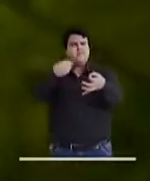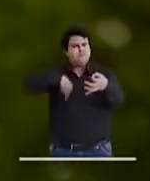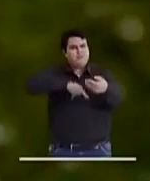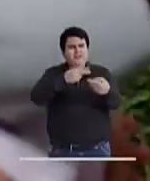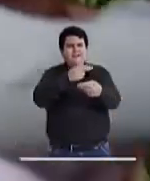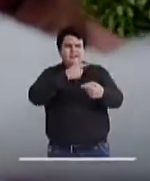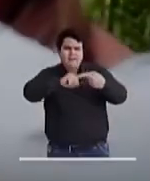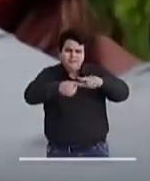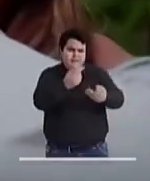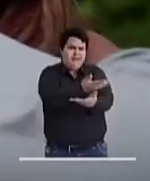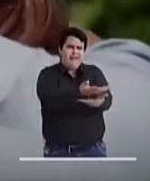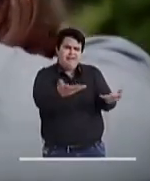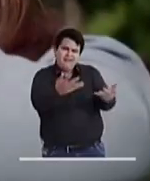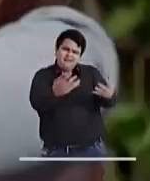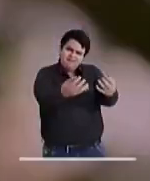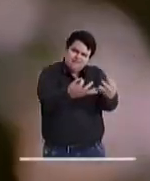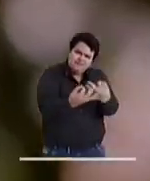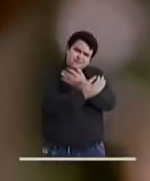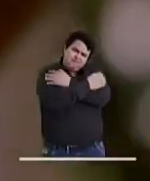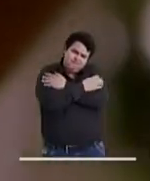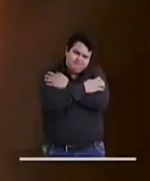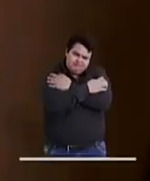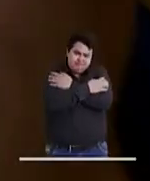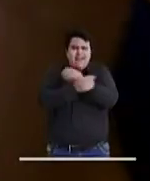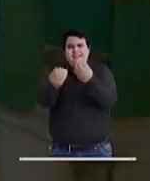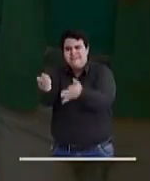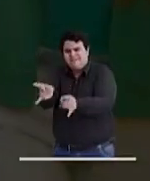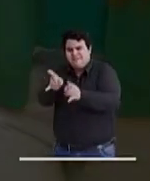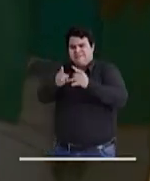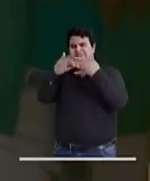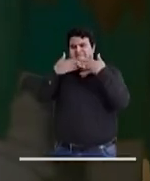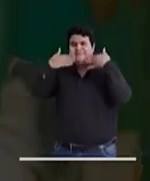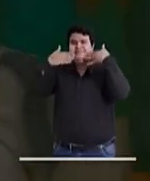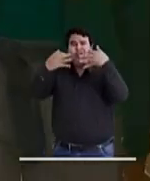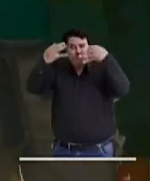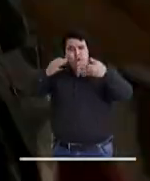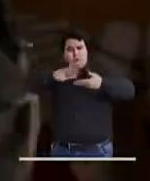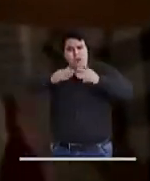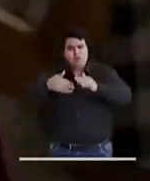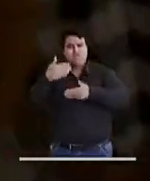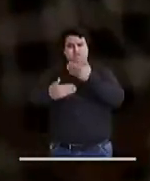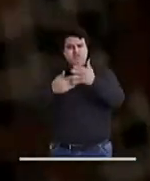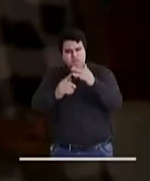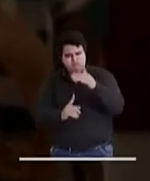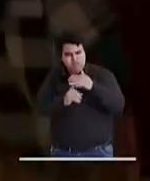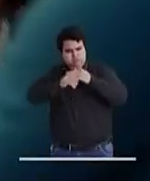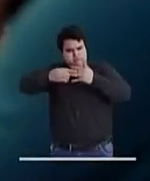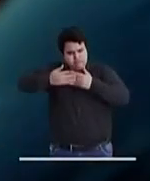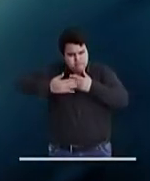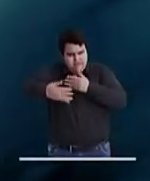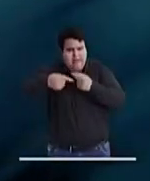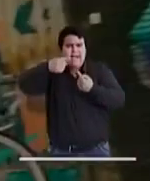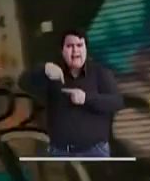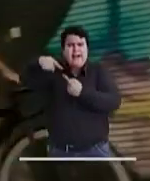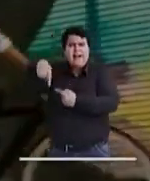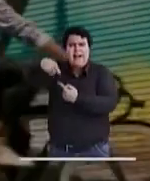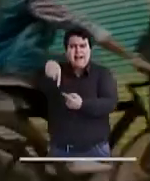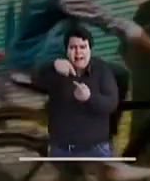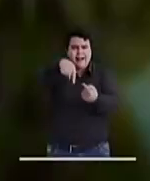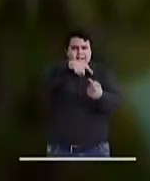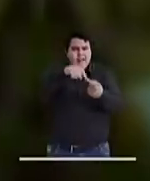productos, sus servicios. También pues van a ser incluidos en las diferentes iniciativas que se